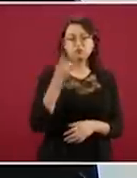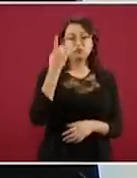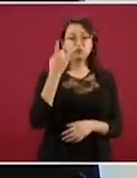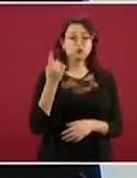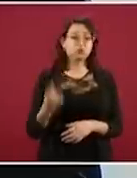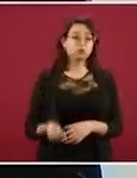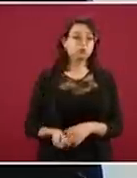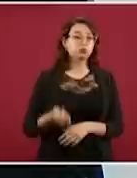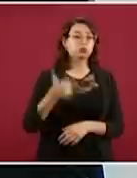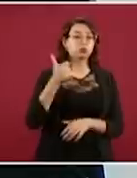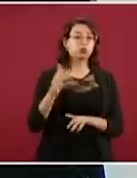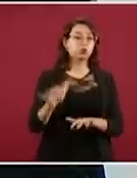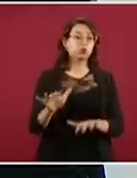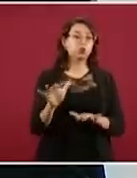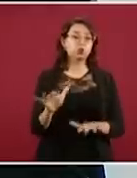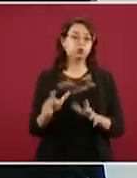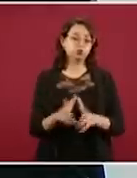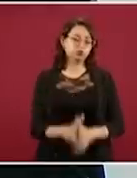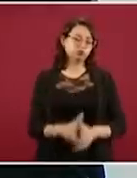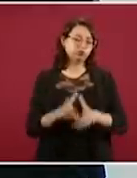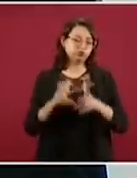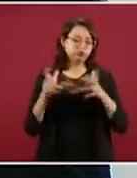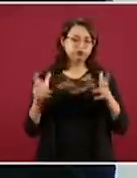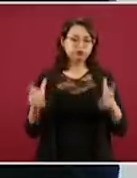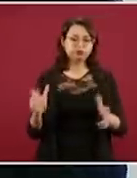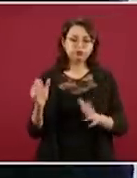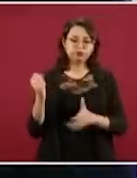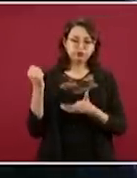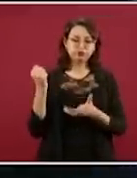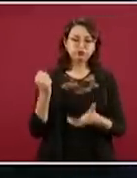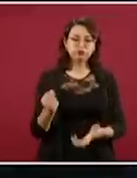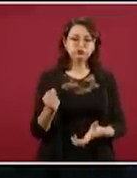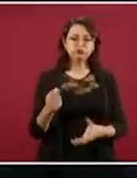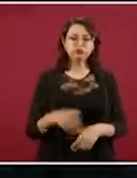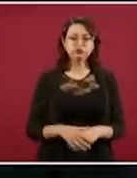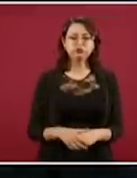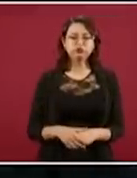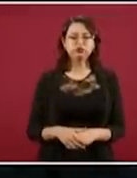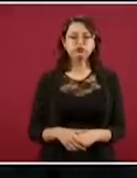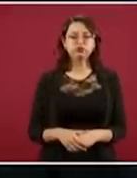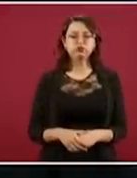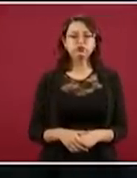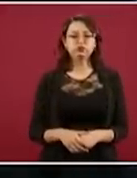un incremento considerable. Y el turismo es una actividad